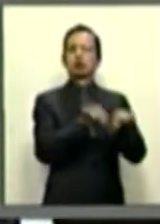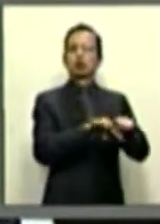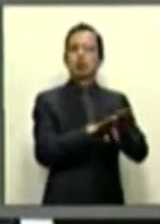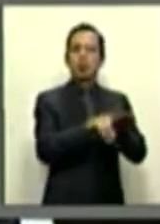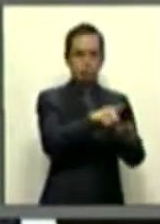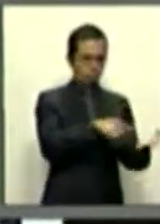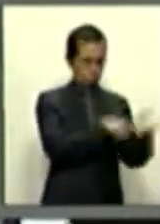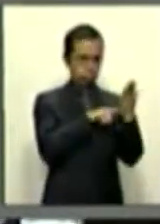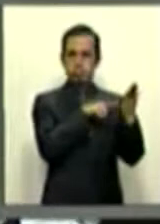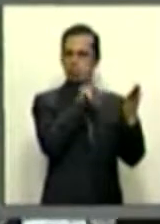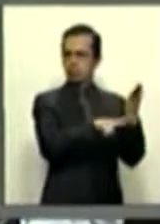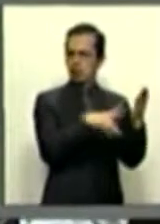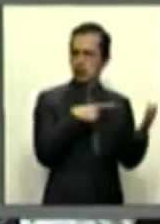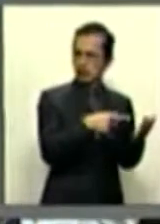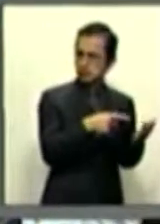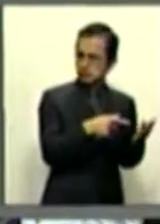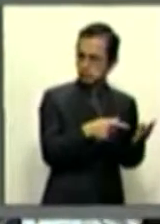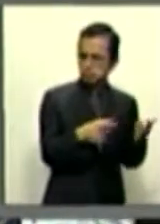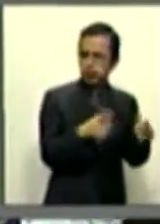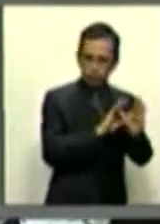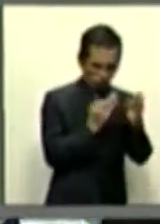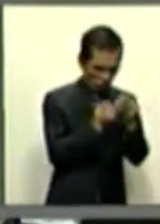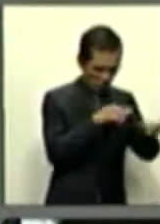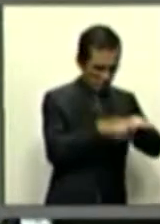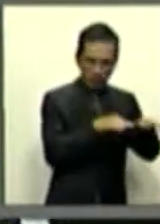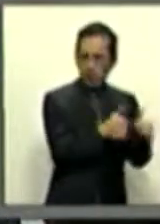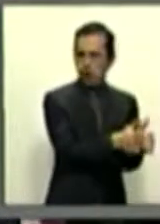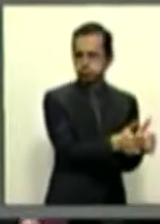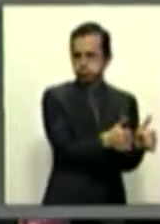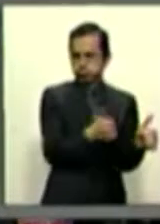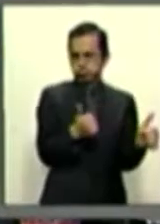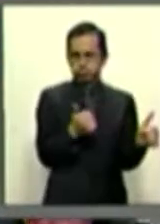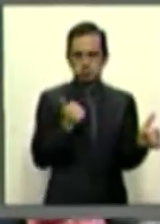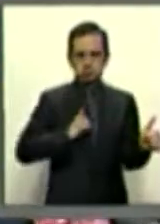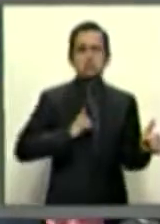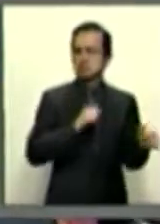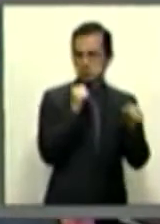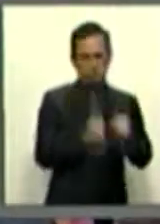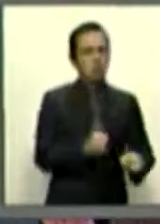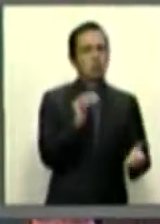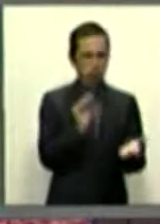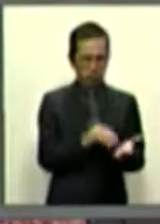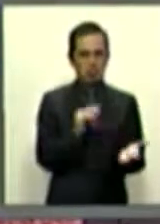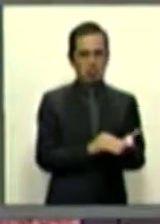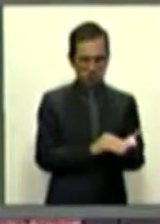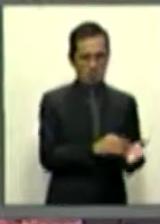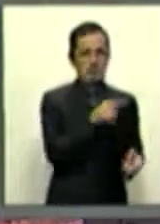en ese sistema tan retrasado de trabajo que se tenía y que seguramente se sigue teniendo hoy en